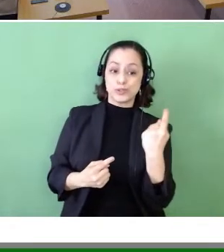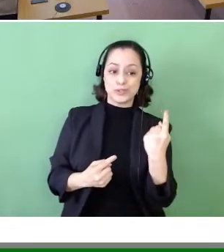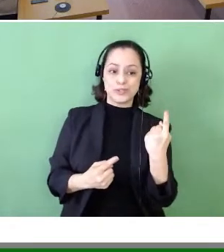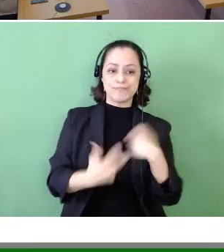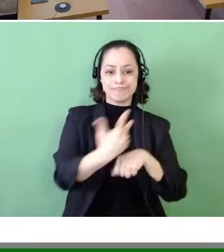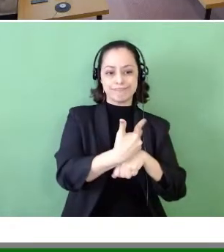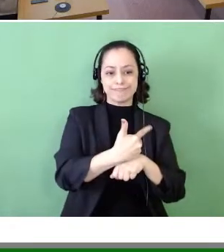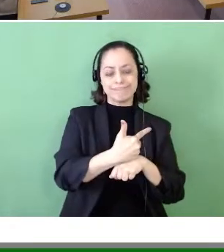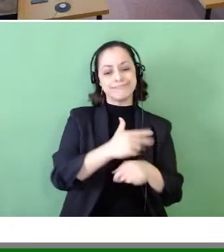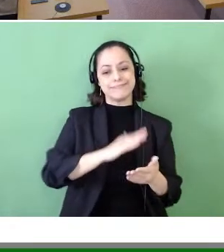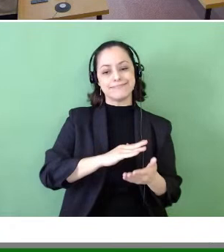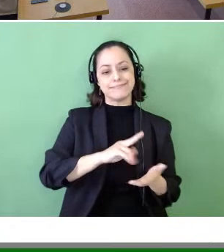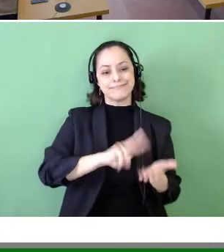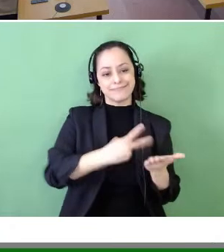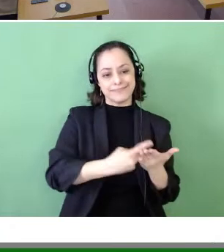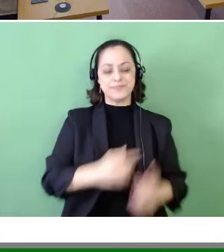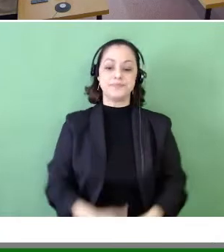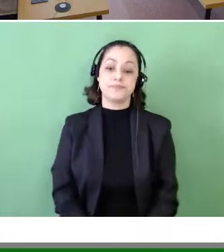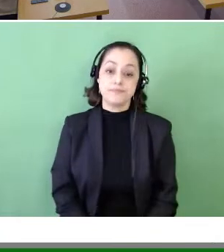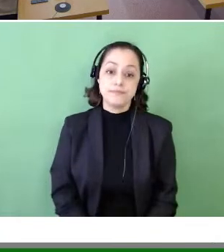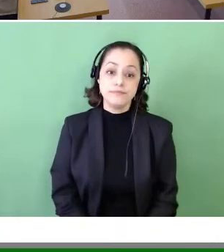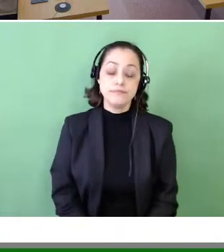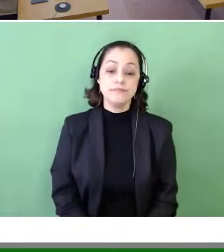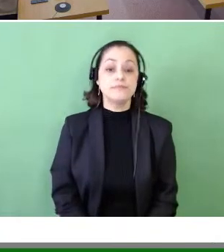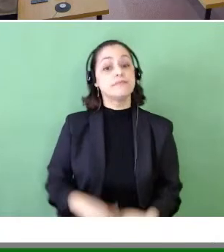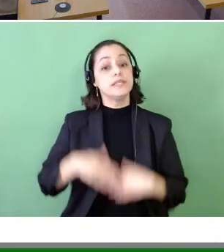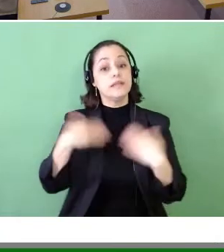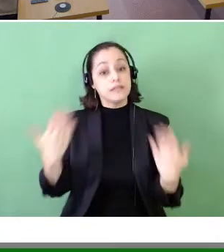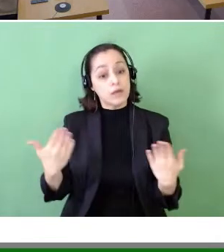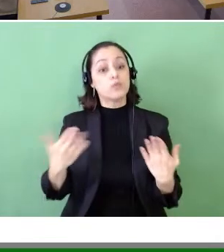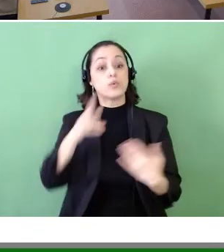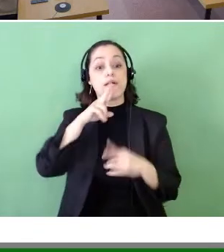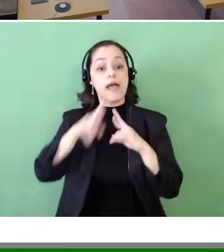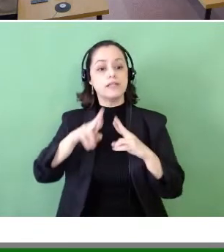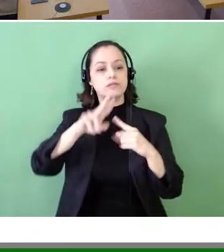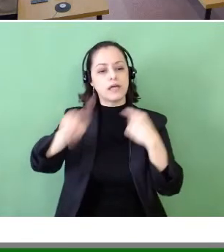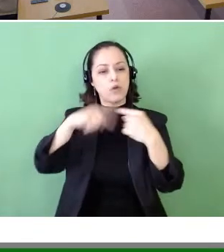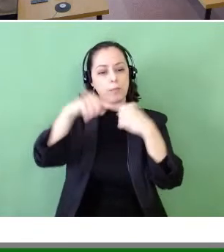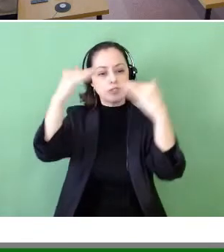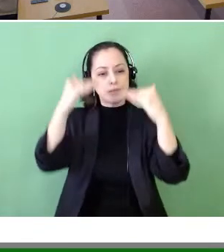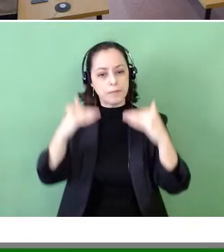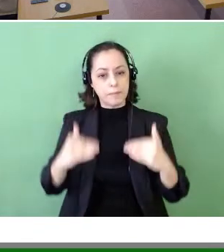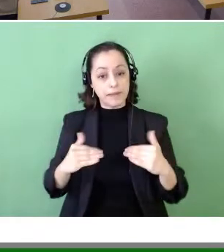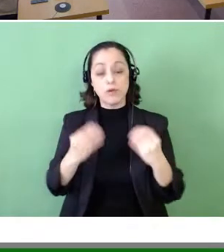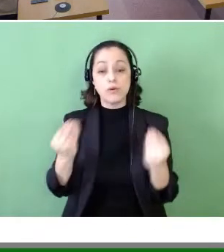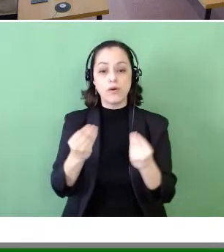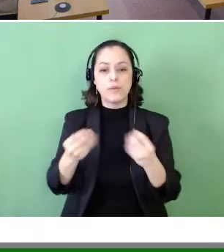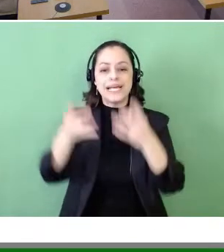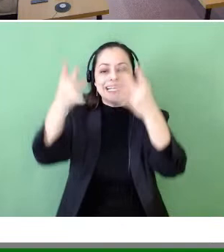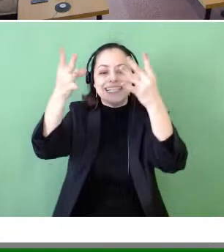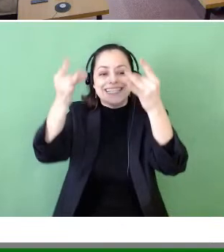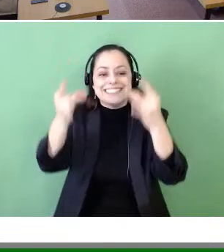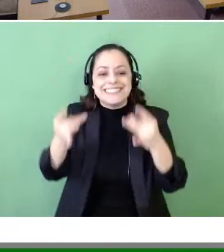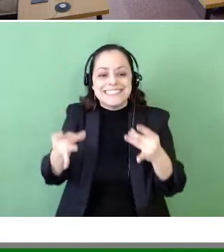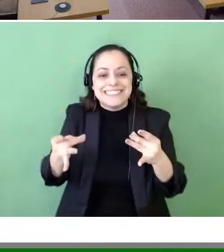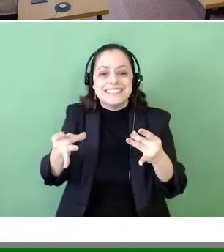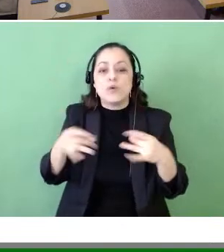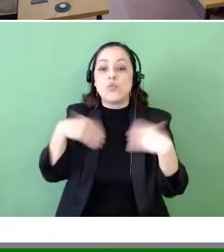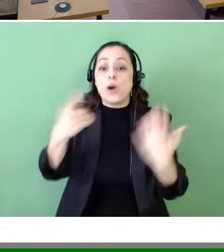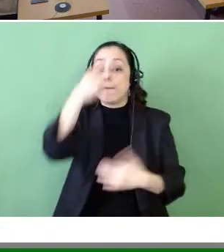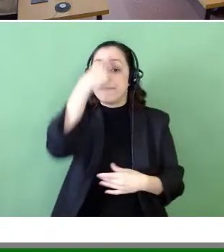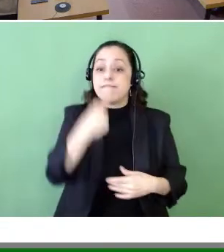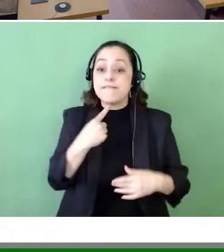El próximo resultado tenemos entonces una descripción del perfil de formación de cómo se formaron